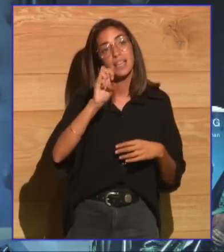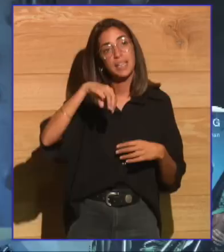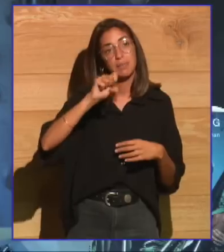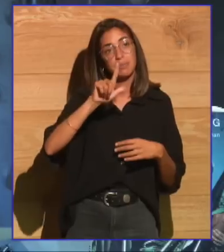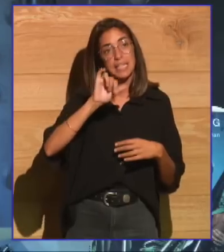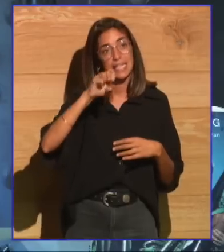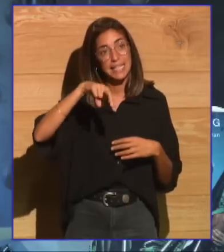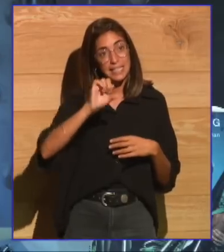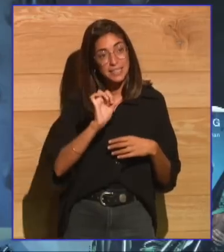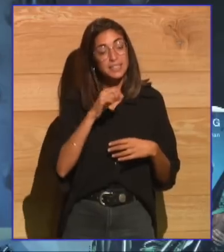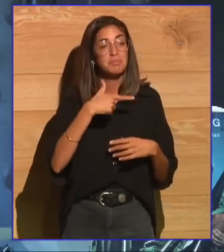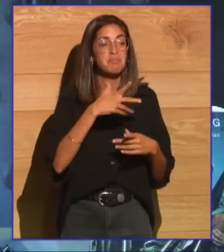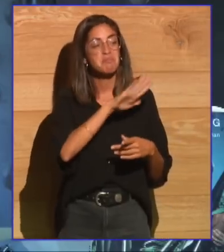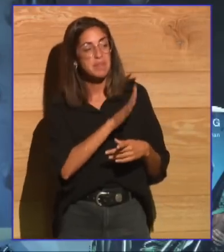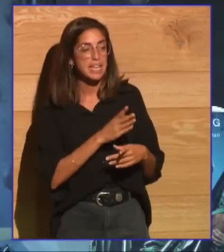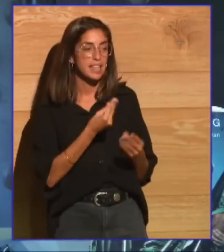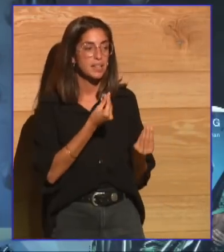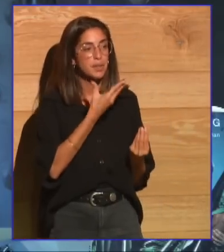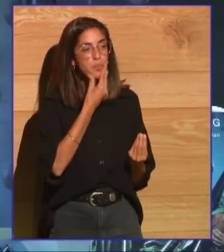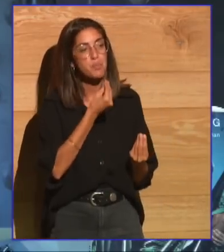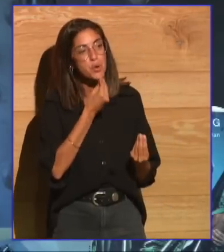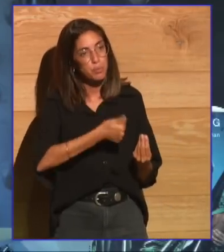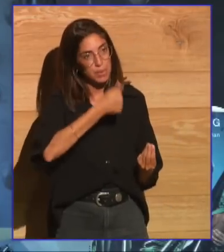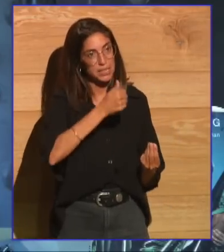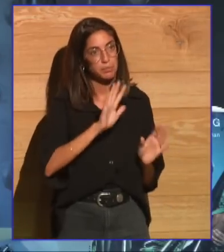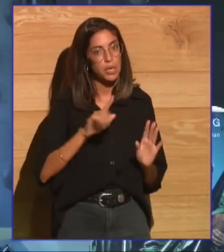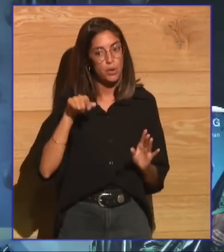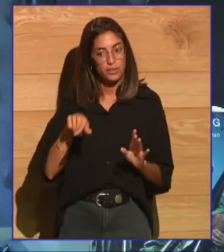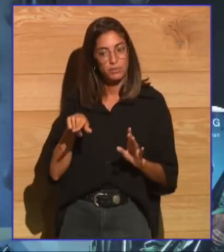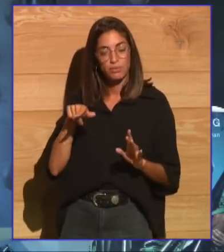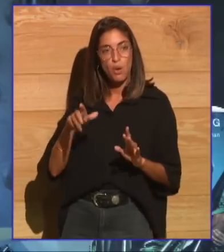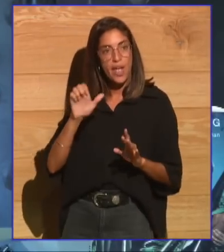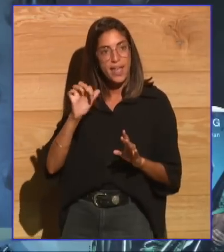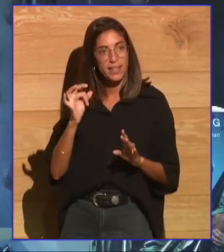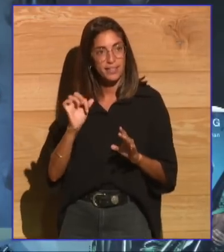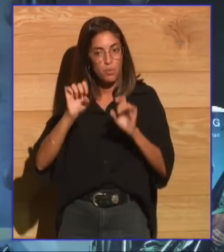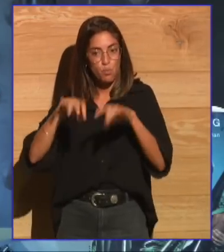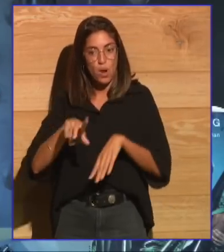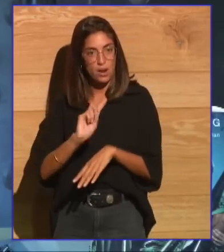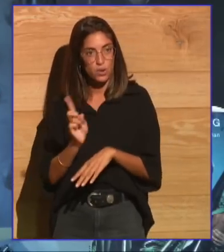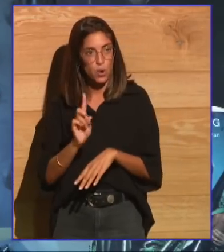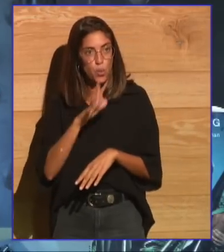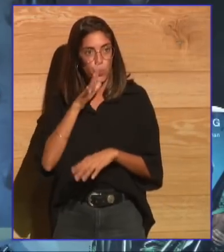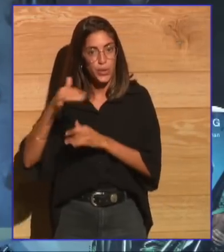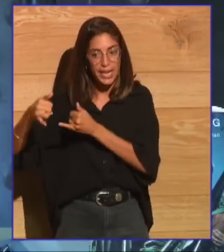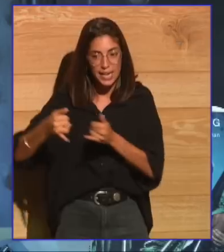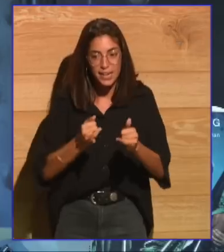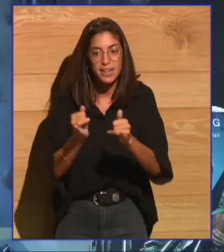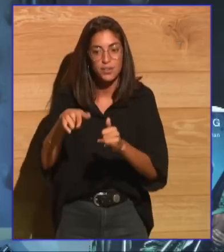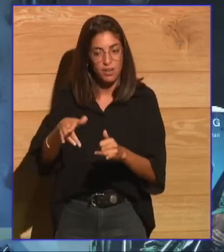al perú te abraza bleu que mono lo quiero no pasa eso con mete bien el riachuelo ni fuera del riachuelo